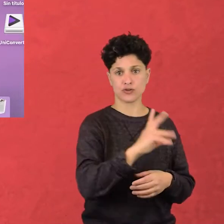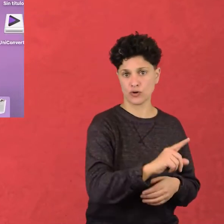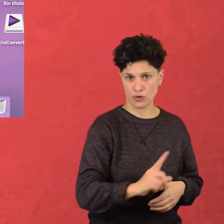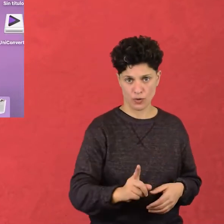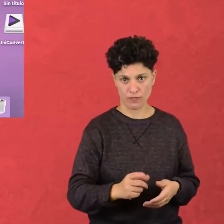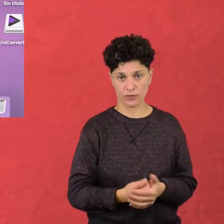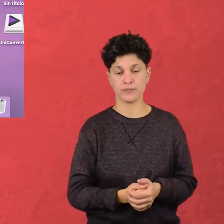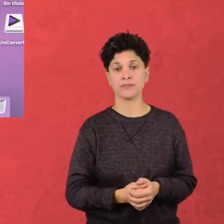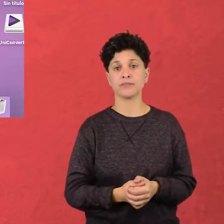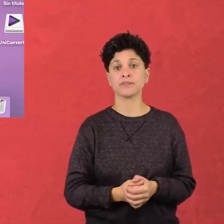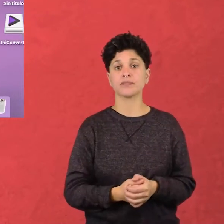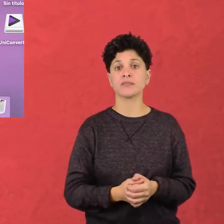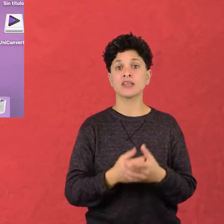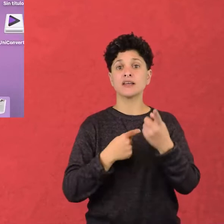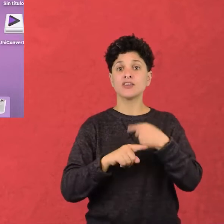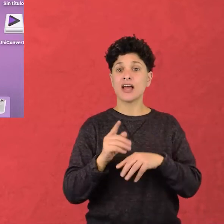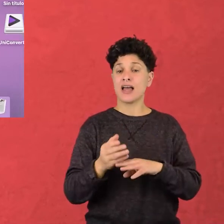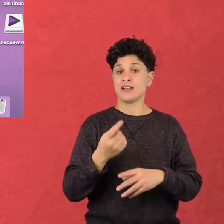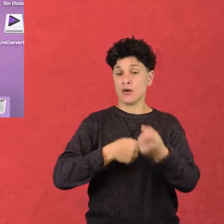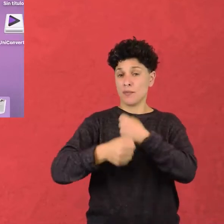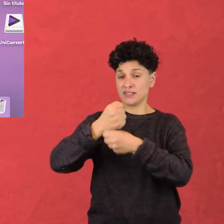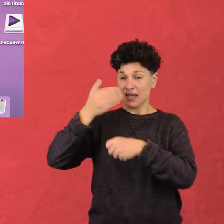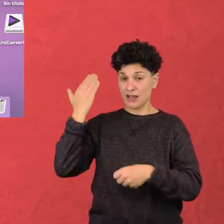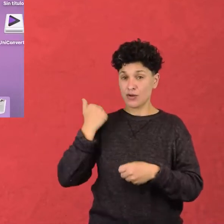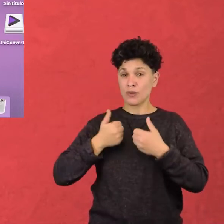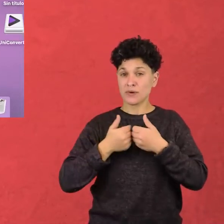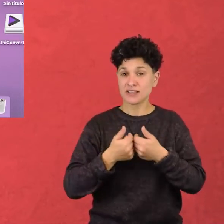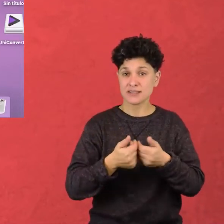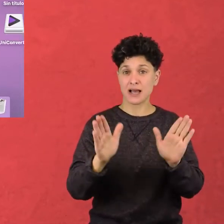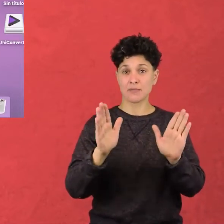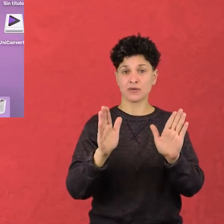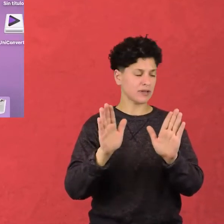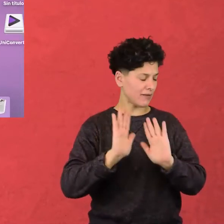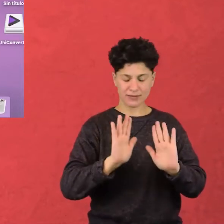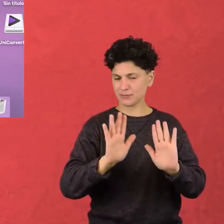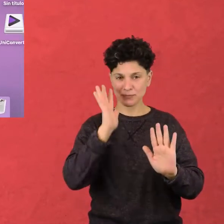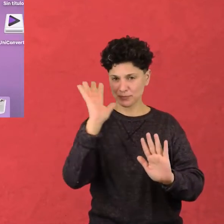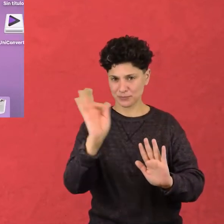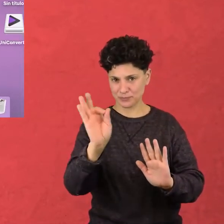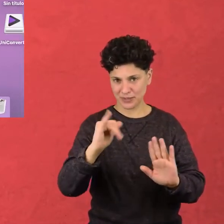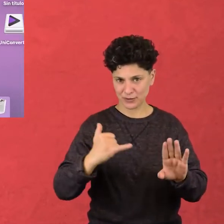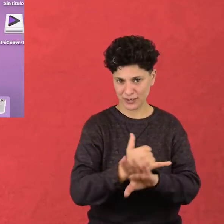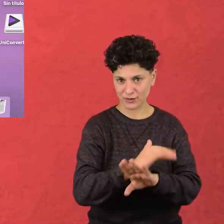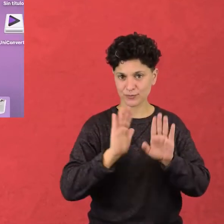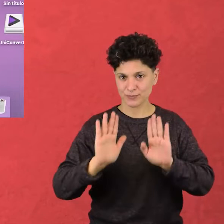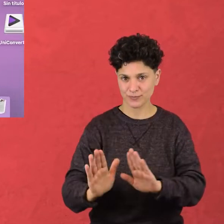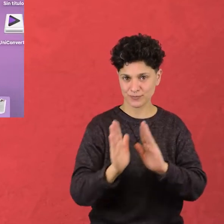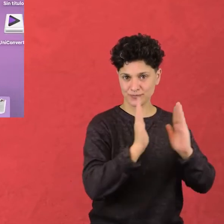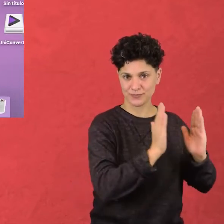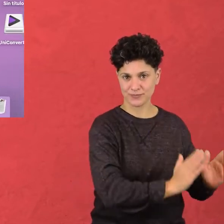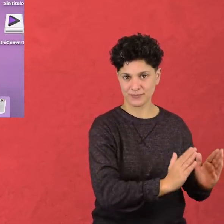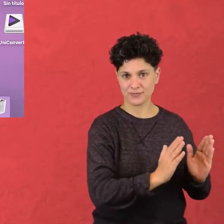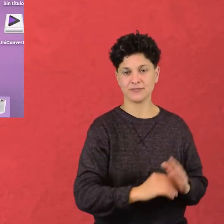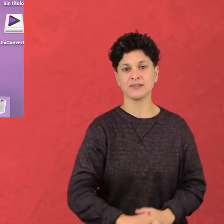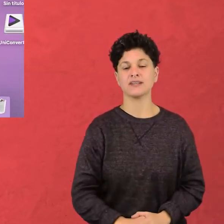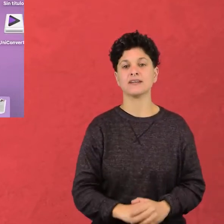unos dilemas éticos y esos dilemas éticos, perdón, caí en mi propio error. Siempre les